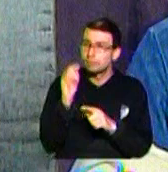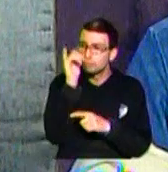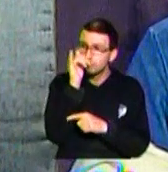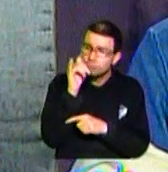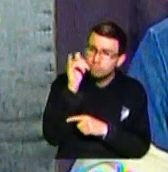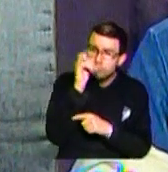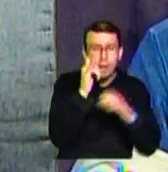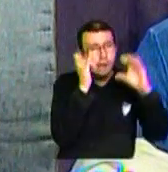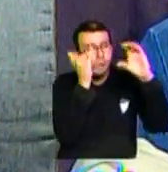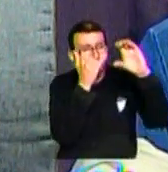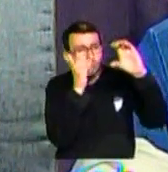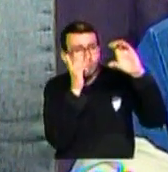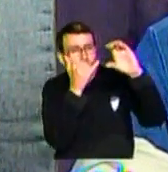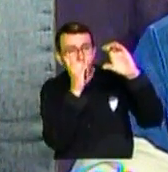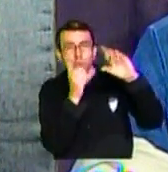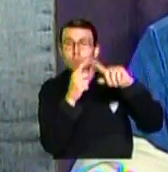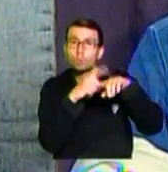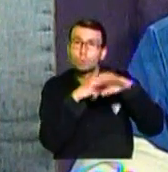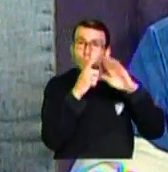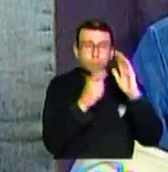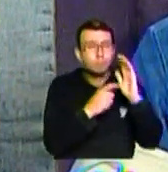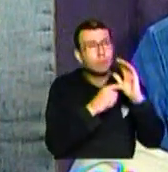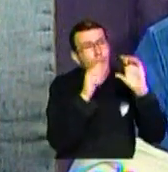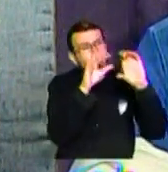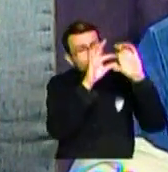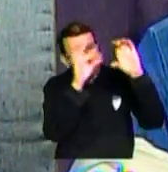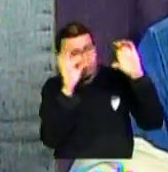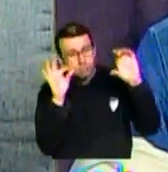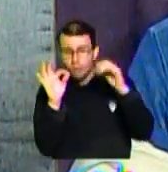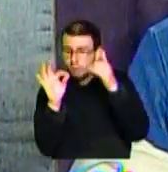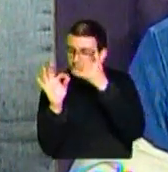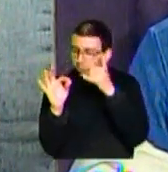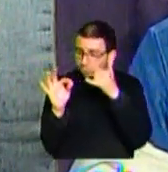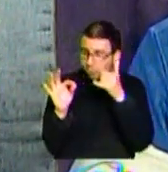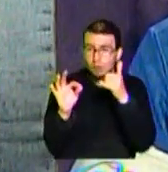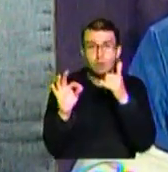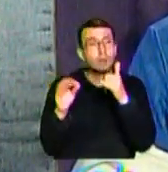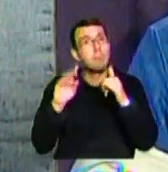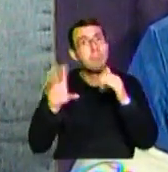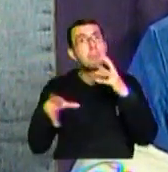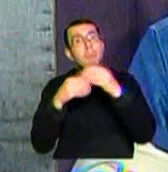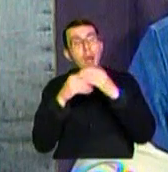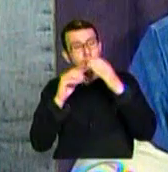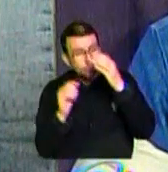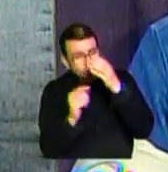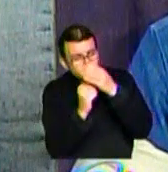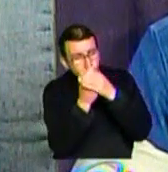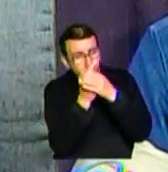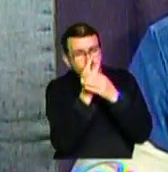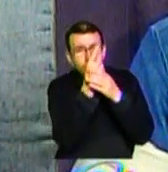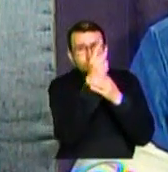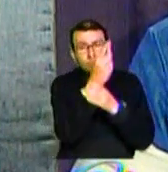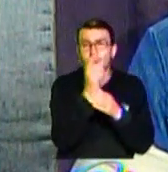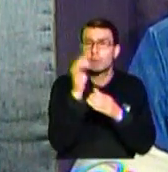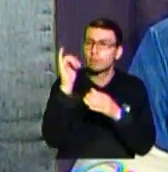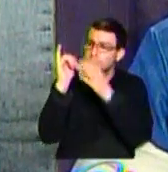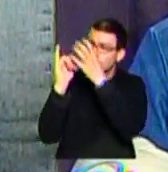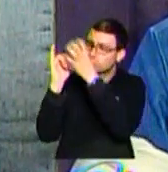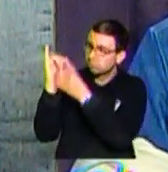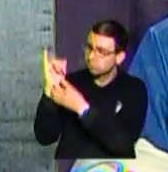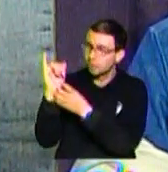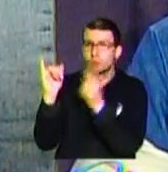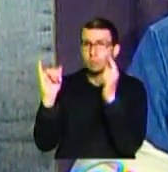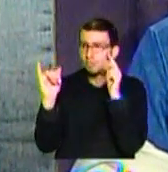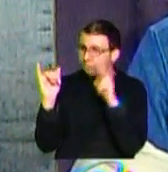citología, hicimos la colposcopia y cuando entramos a mirar su pelvis con el transductor, yo aprecié como la vejiga llena.